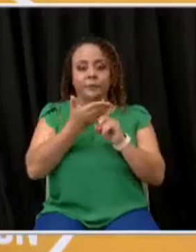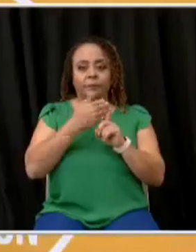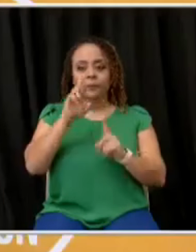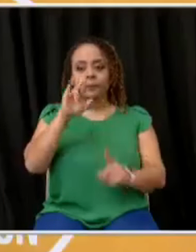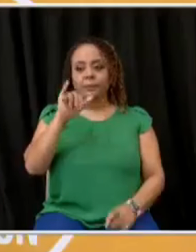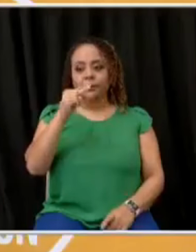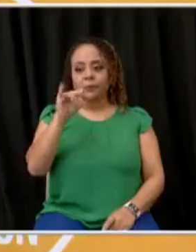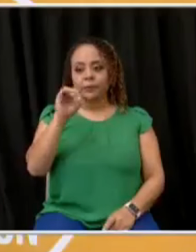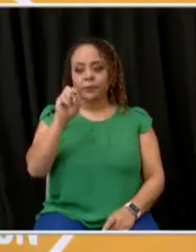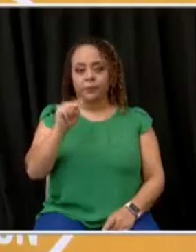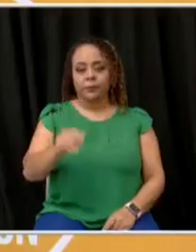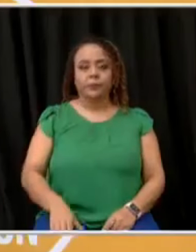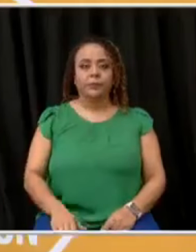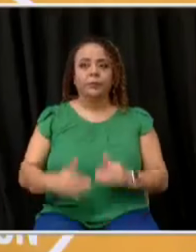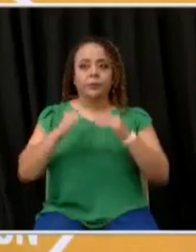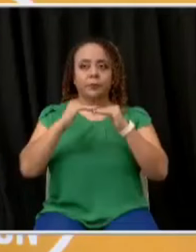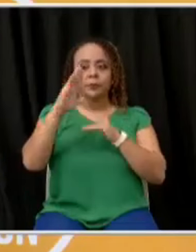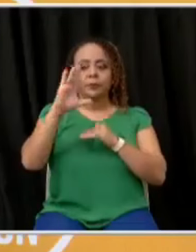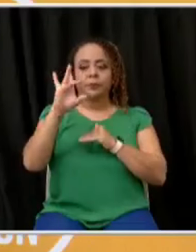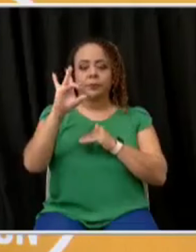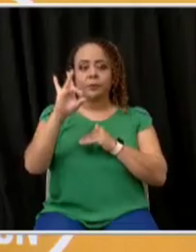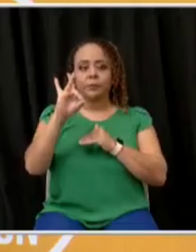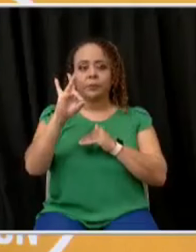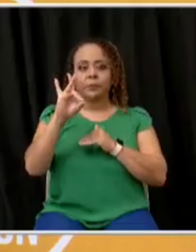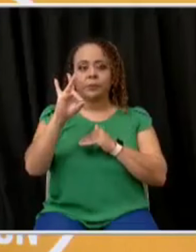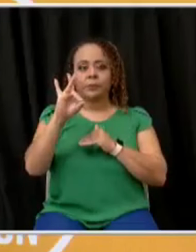riñón más de un